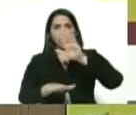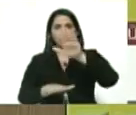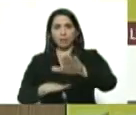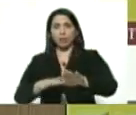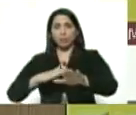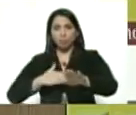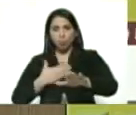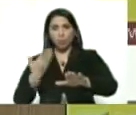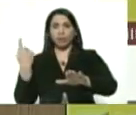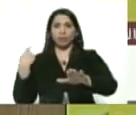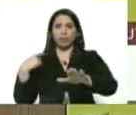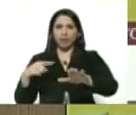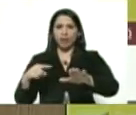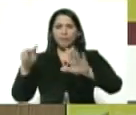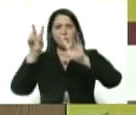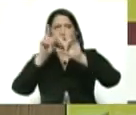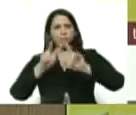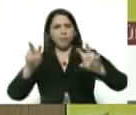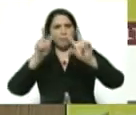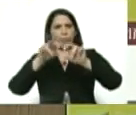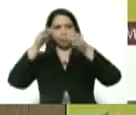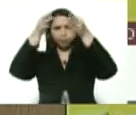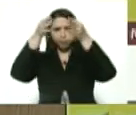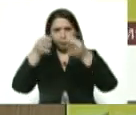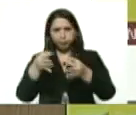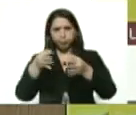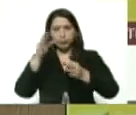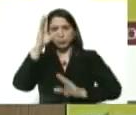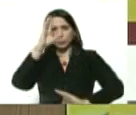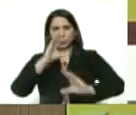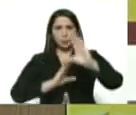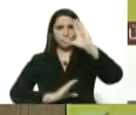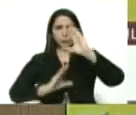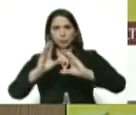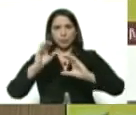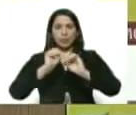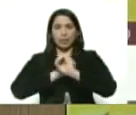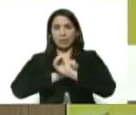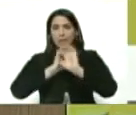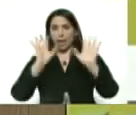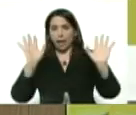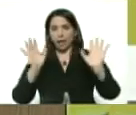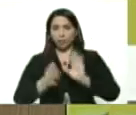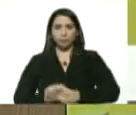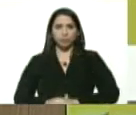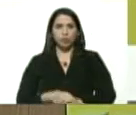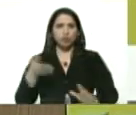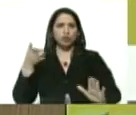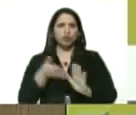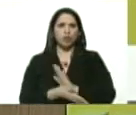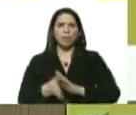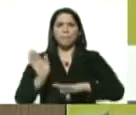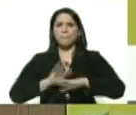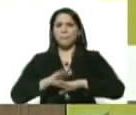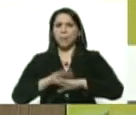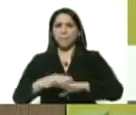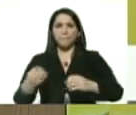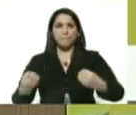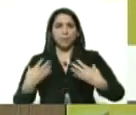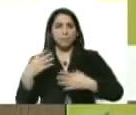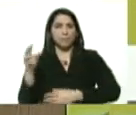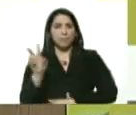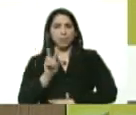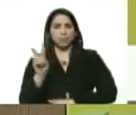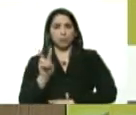tener un análisis certero científico claro de la situación del virus en venezuela